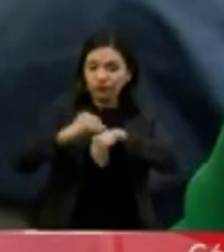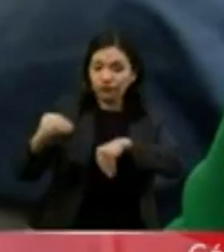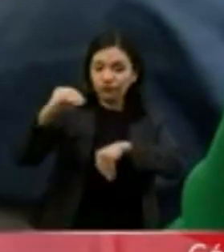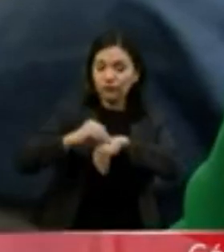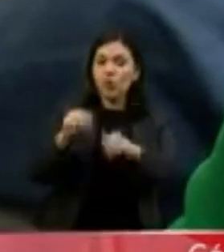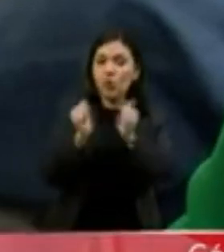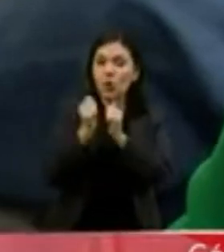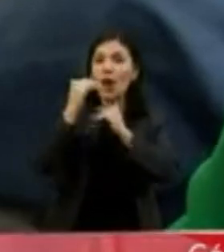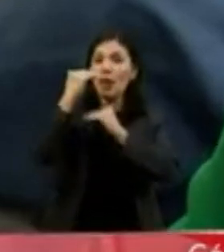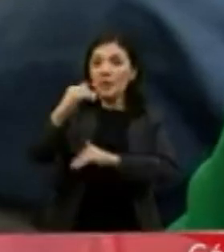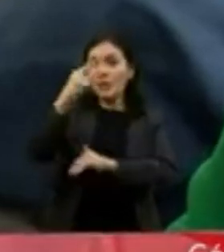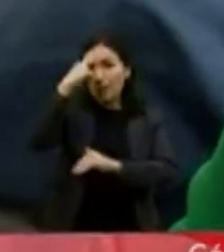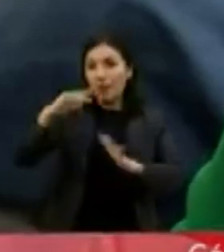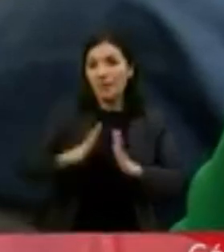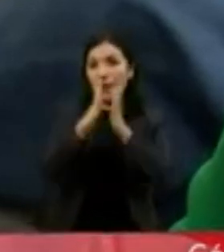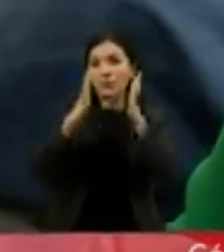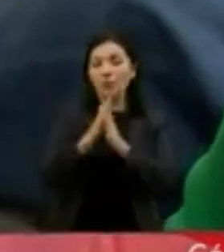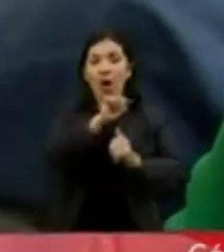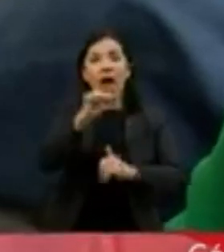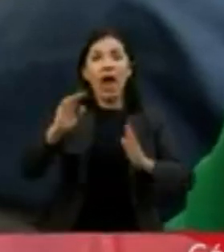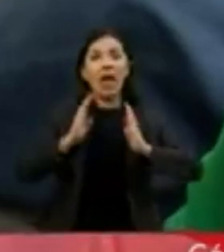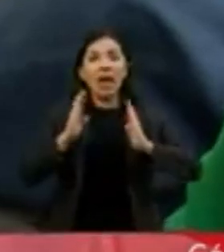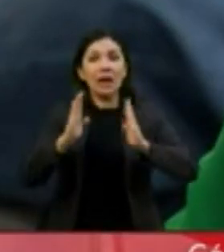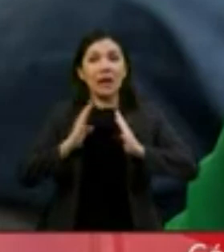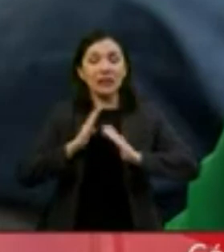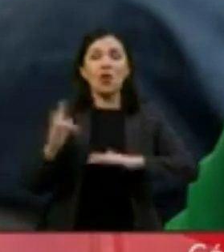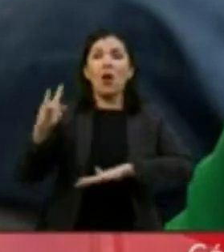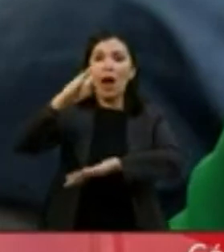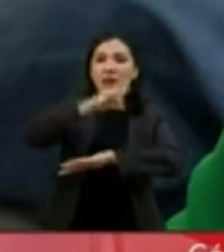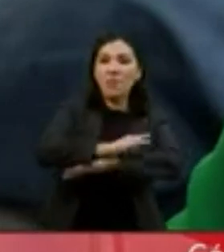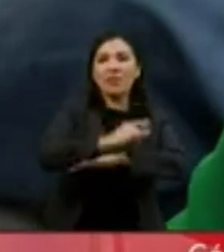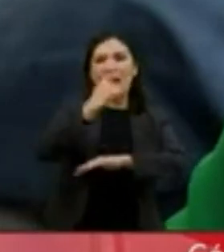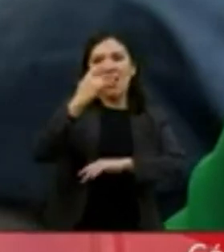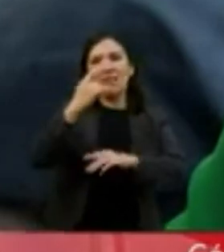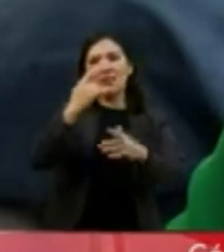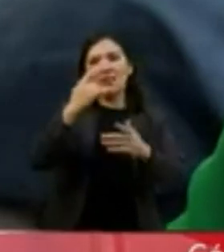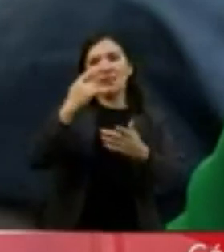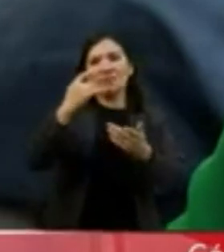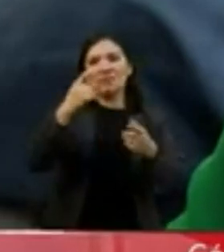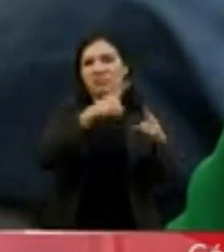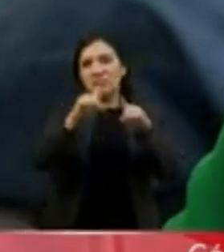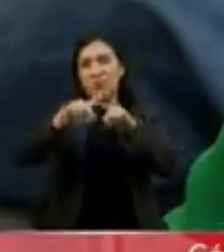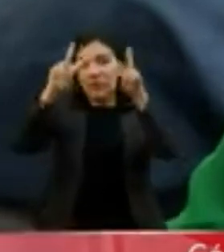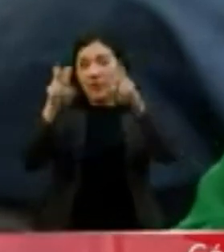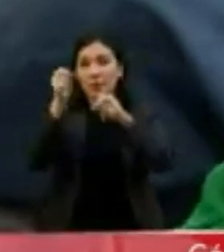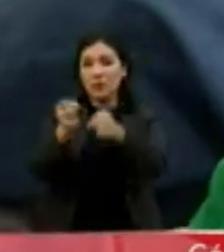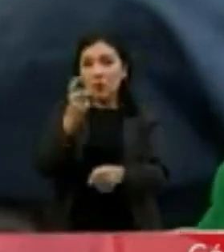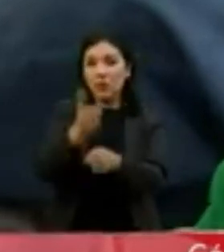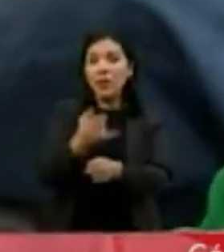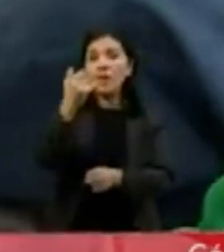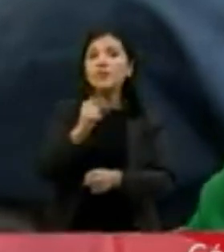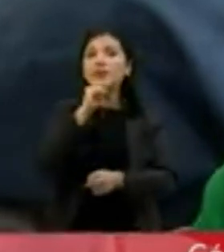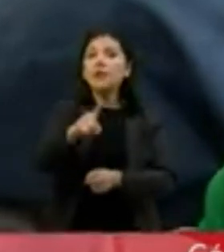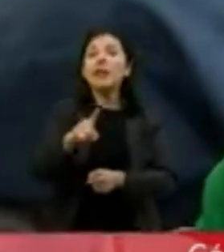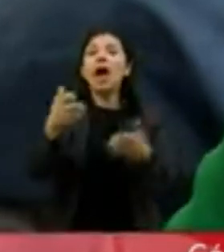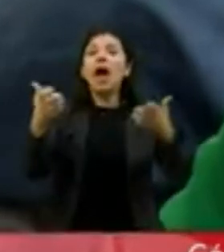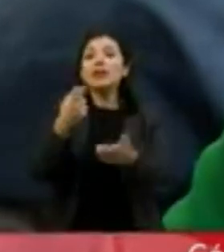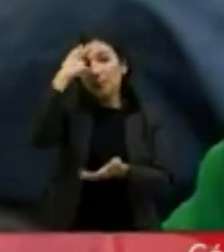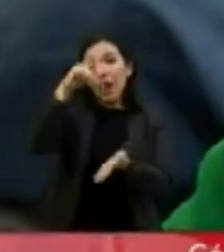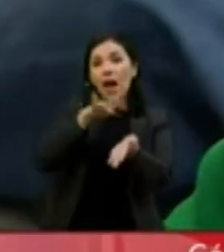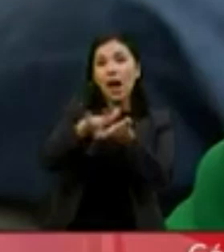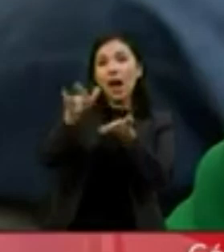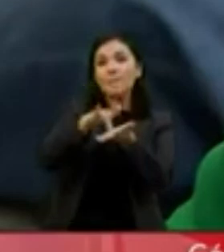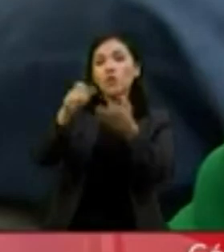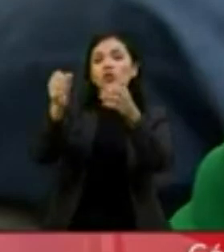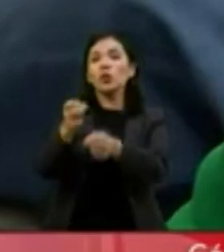límites la participación del ejército armada de fuerza aérea de materia de seguridad interior y en tareas de apoyo